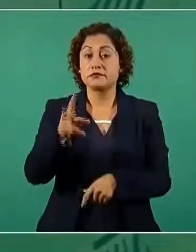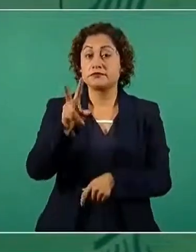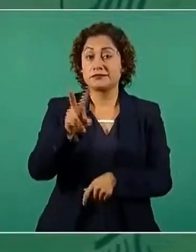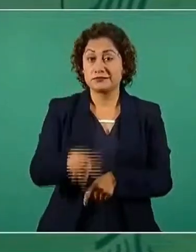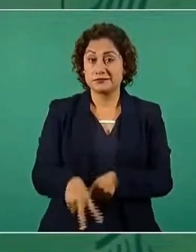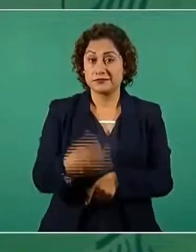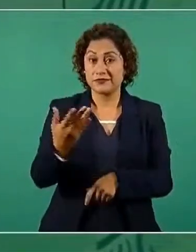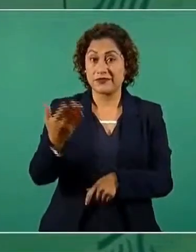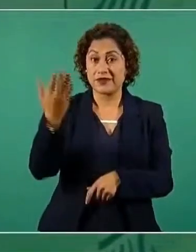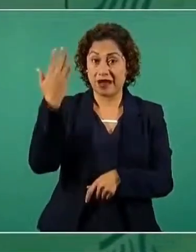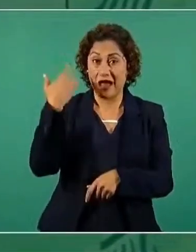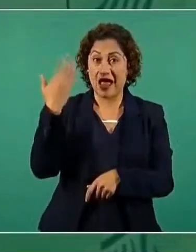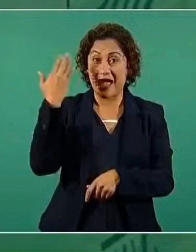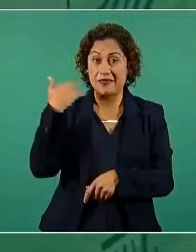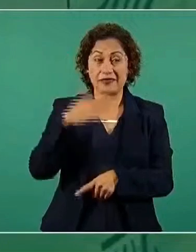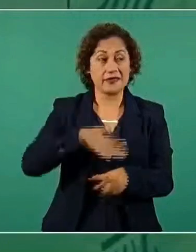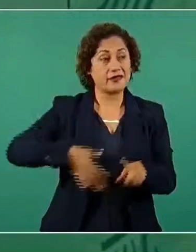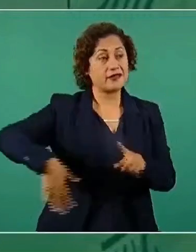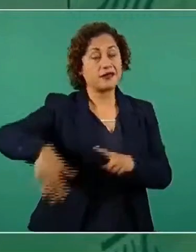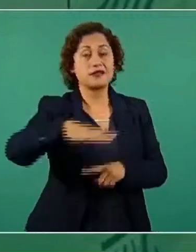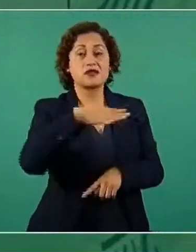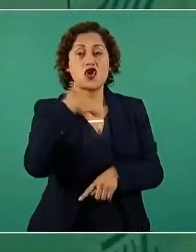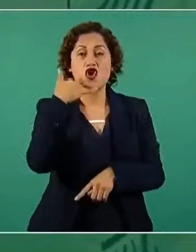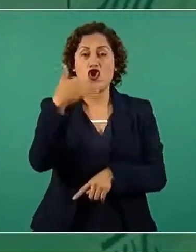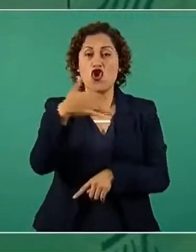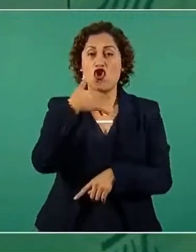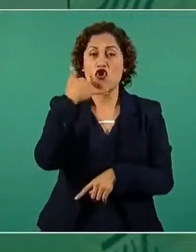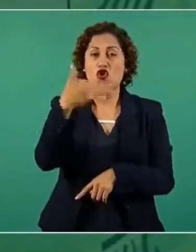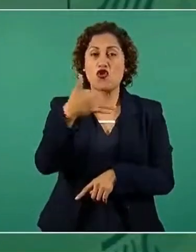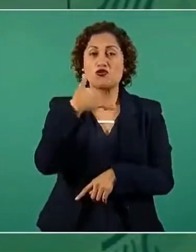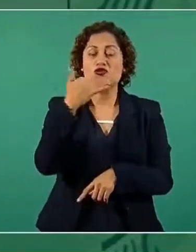antes en la corrupción, se daban porque